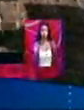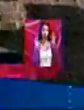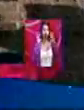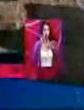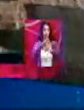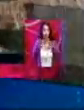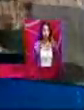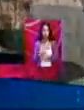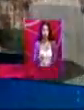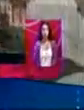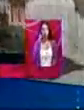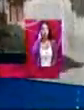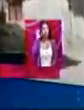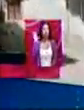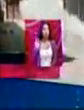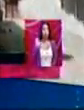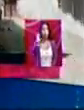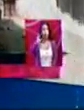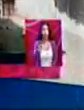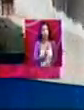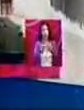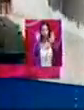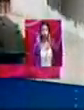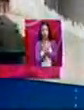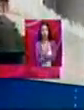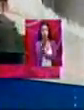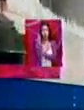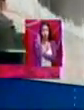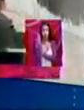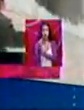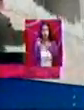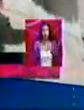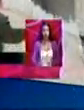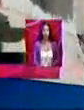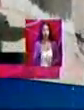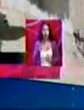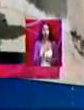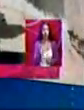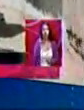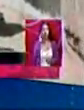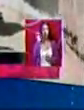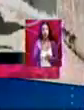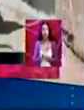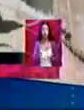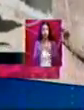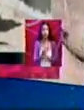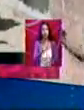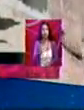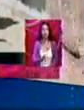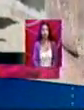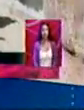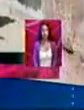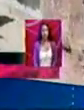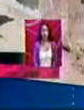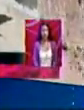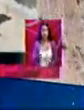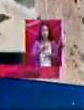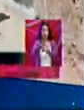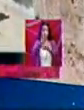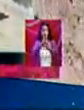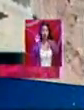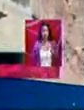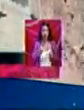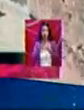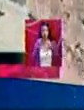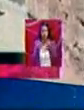Nosotros pensábamos estar a partir de las 9 de la mañana, pero creo que sería inoportuno estar desde temprano molestando un